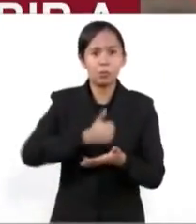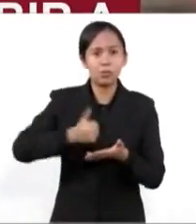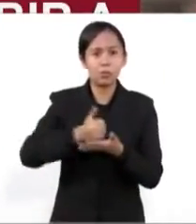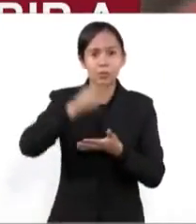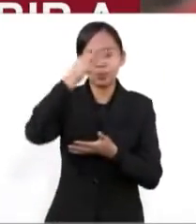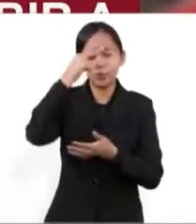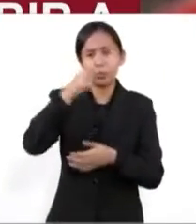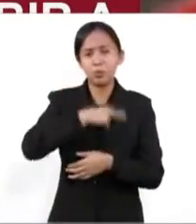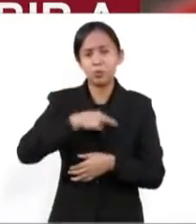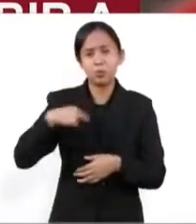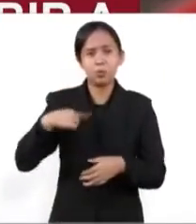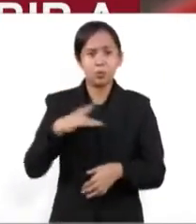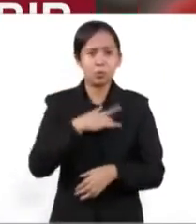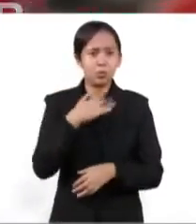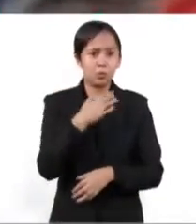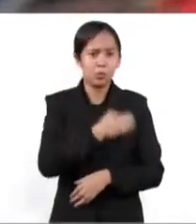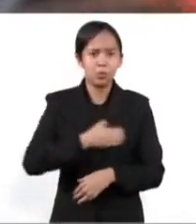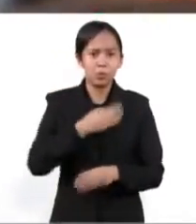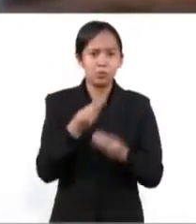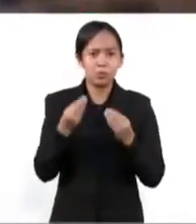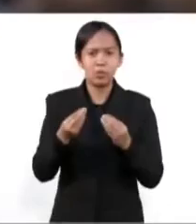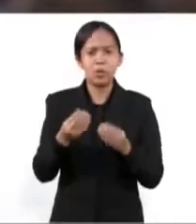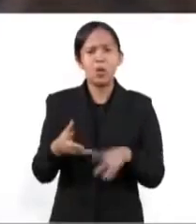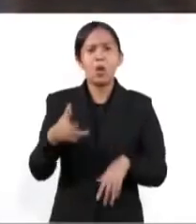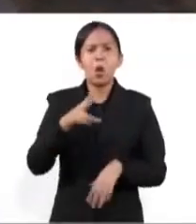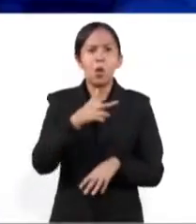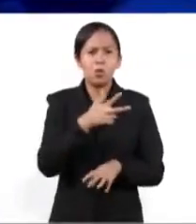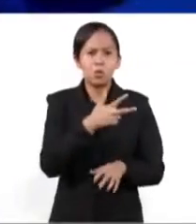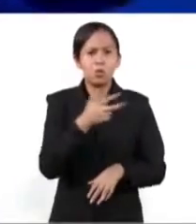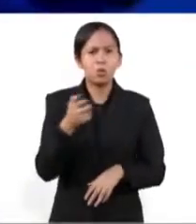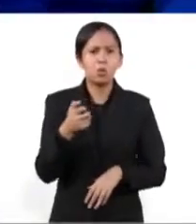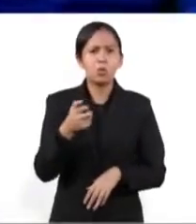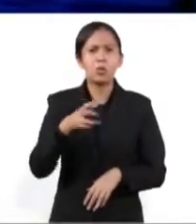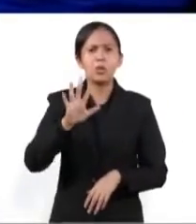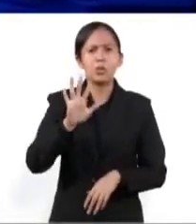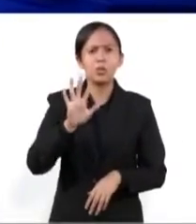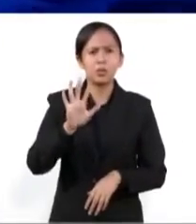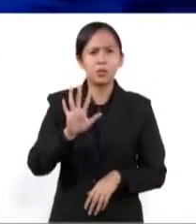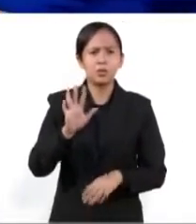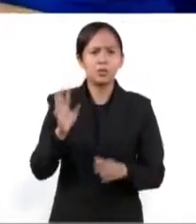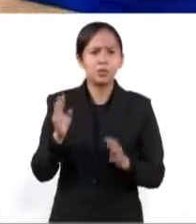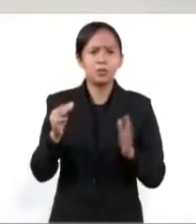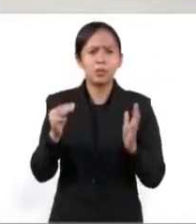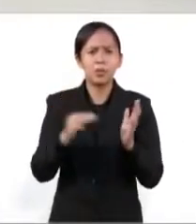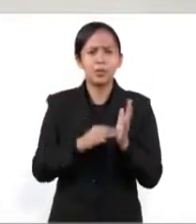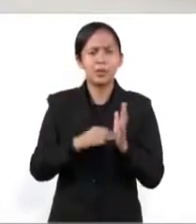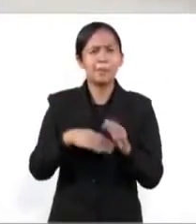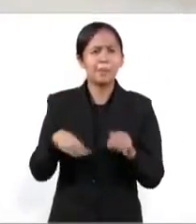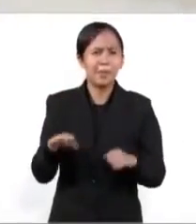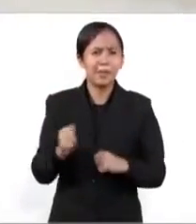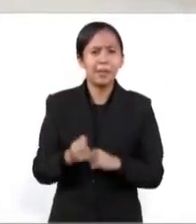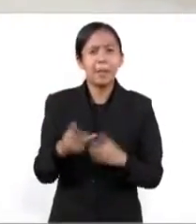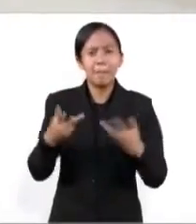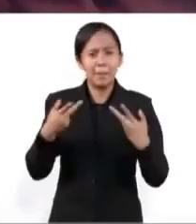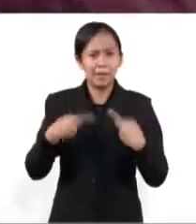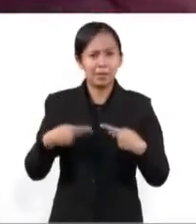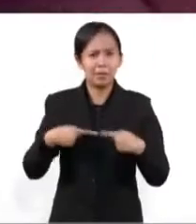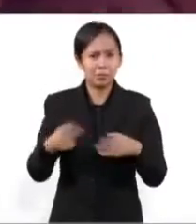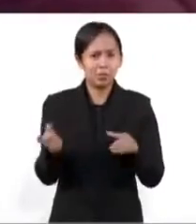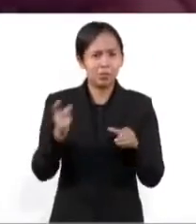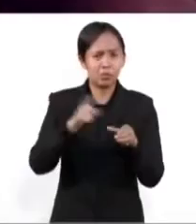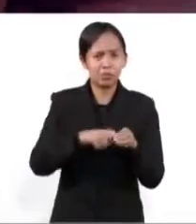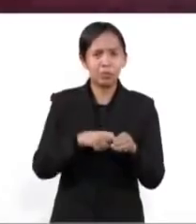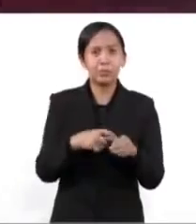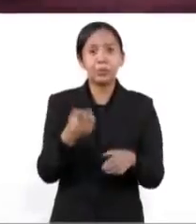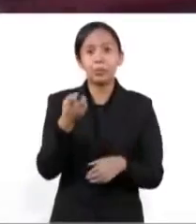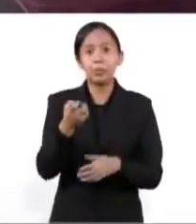muy contentos de recibir a los más de 85 mil nuevos beneficiarios del programa Bienestar para Niñas y Niños, Mi Beca para Empezar, que se suman a